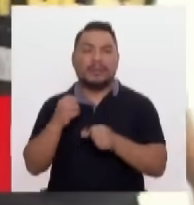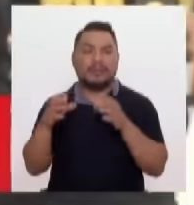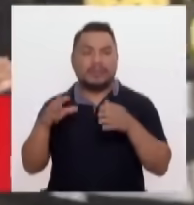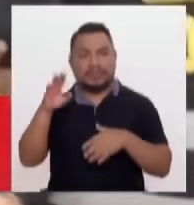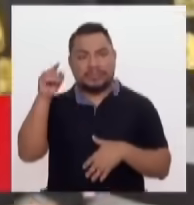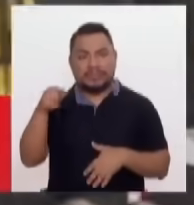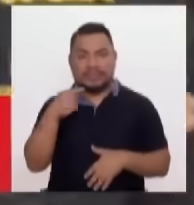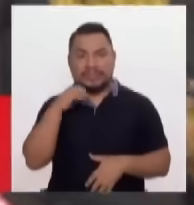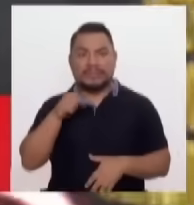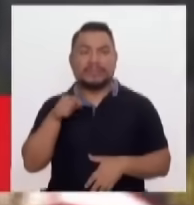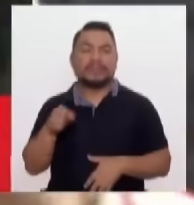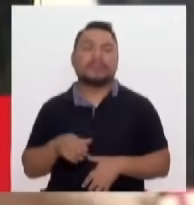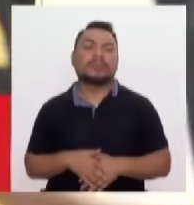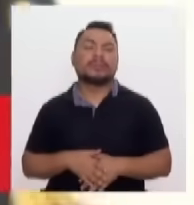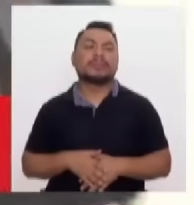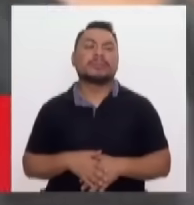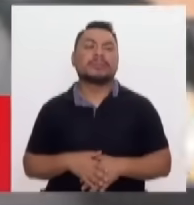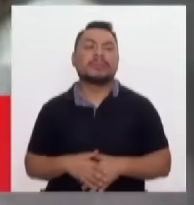sido